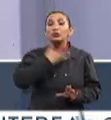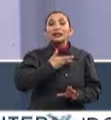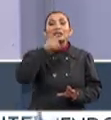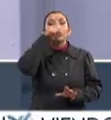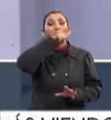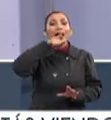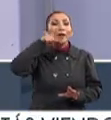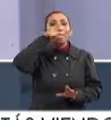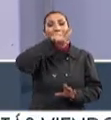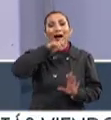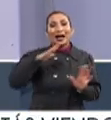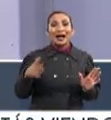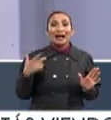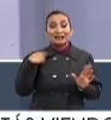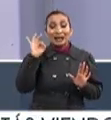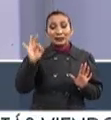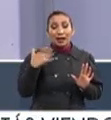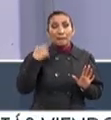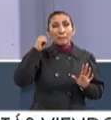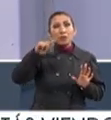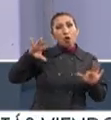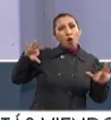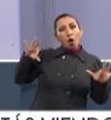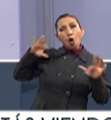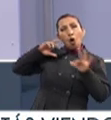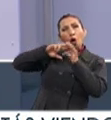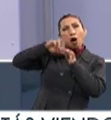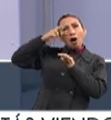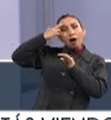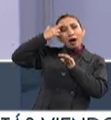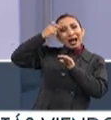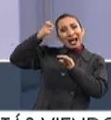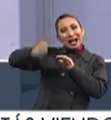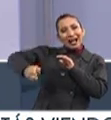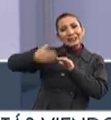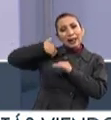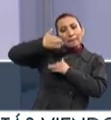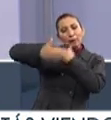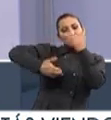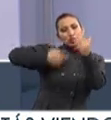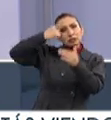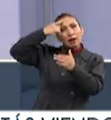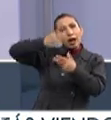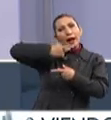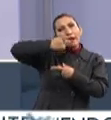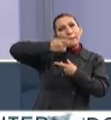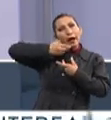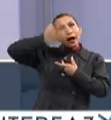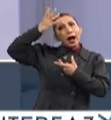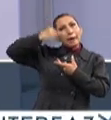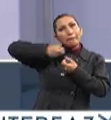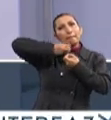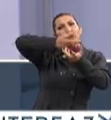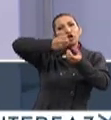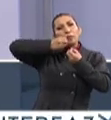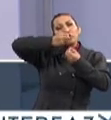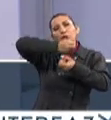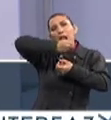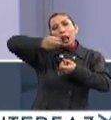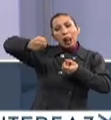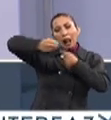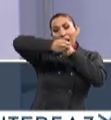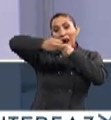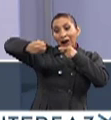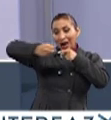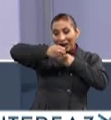lenguaje. Exactamente. Y si emulamos este proceso mediante el cual aprendimos este lenguaje, entonces podemos